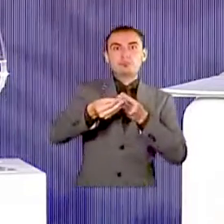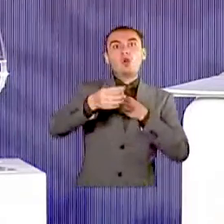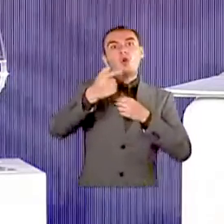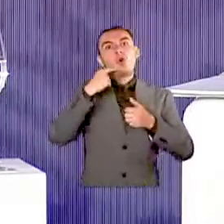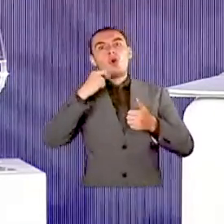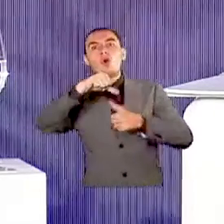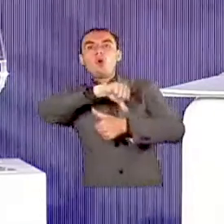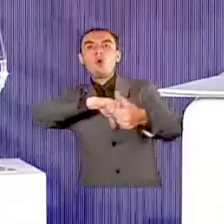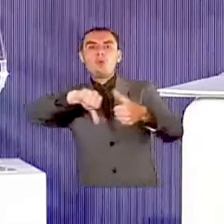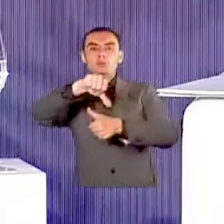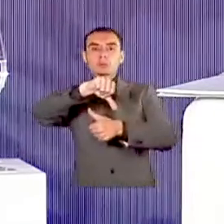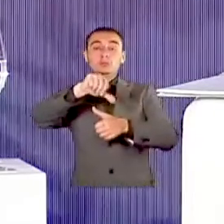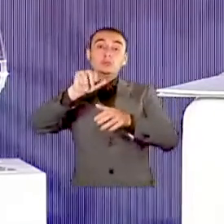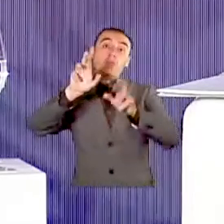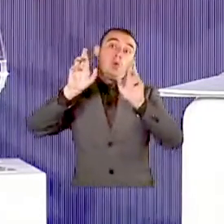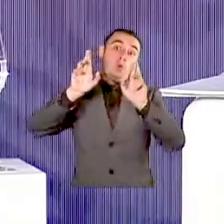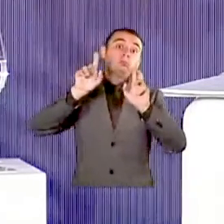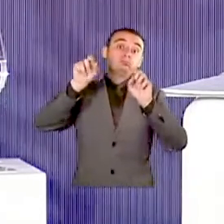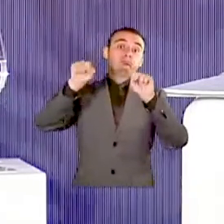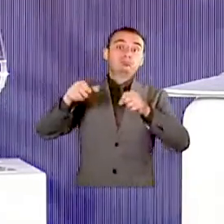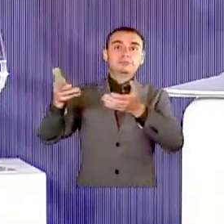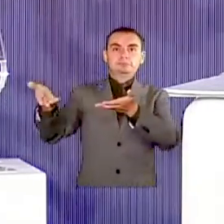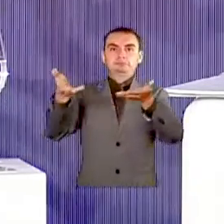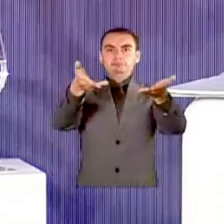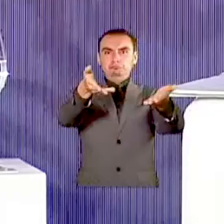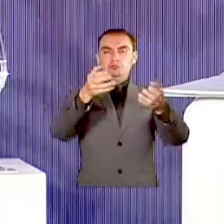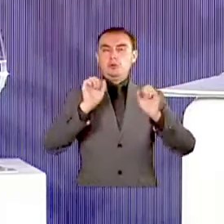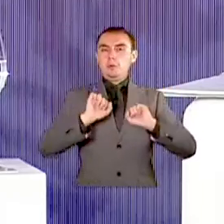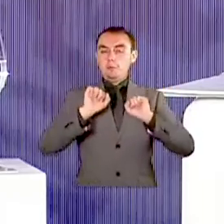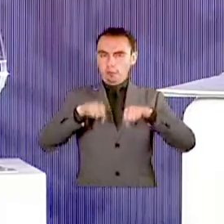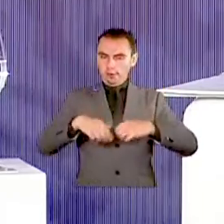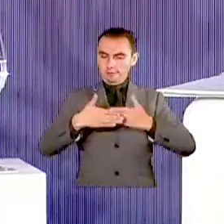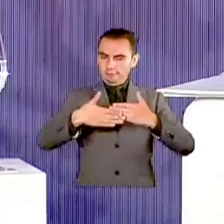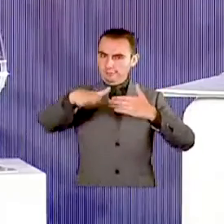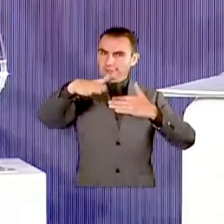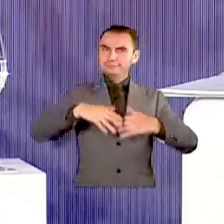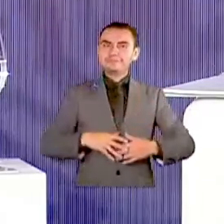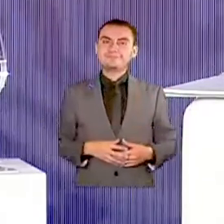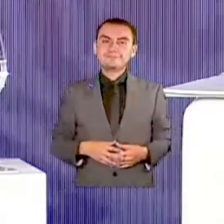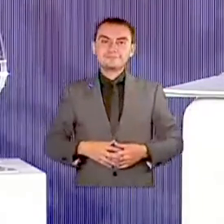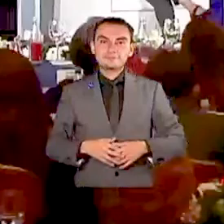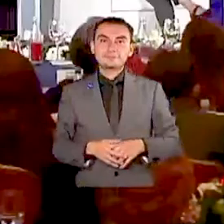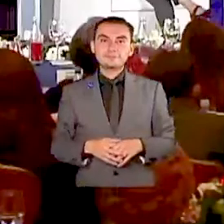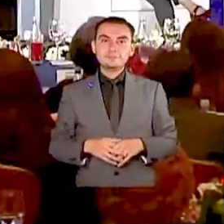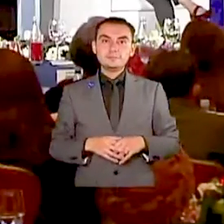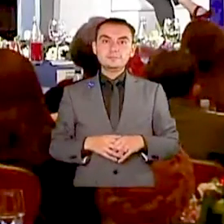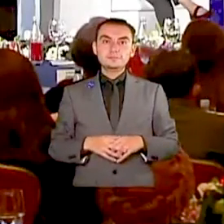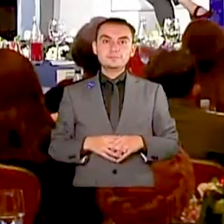la otra que venga, ojalá, pueda construir sobre lo construido como lo estamos haciendo nosotros.